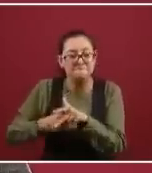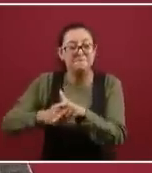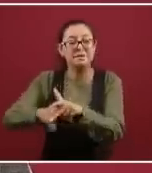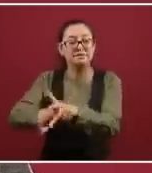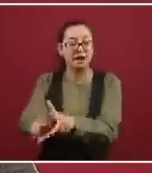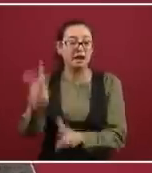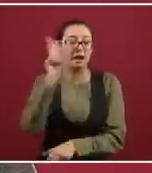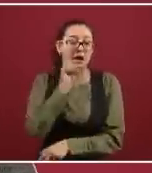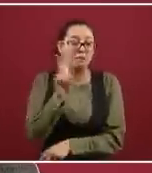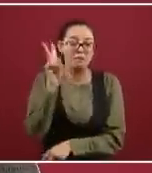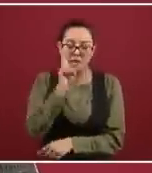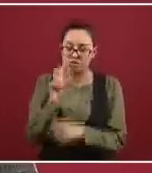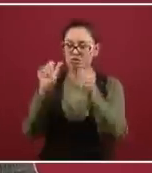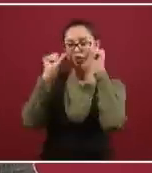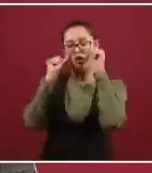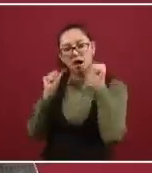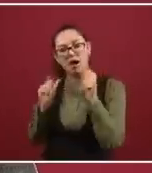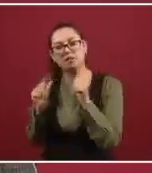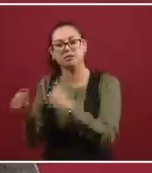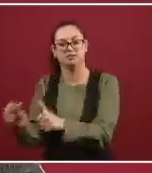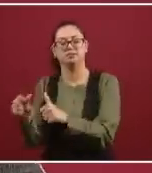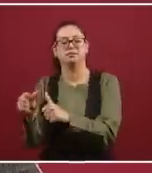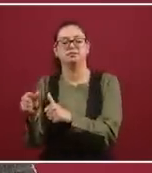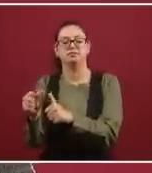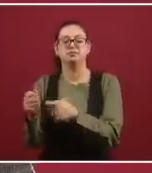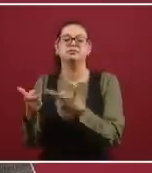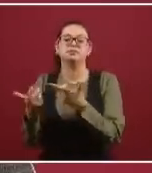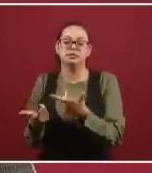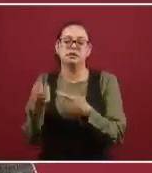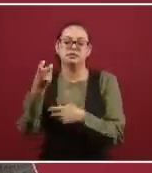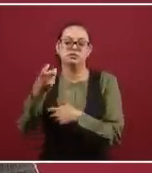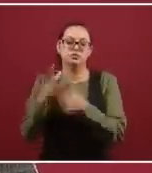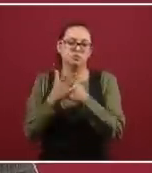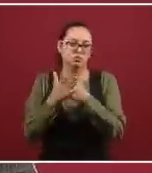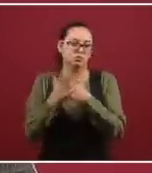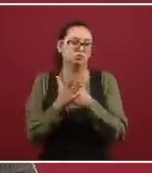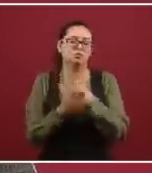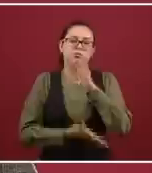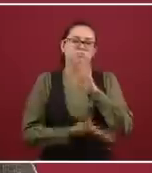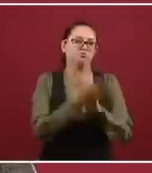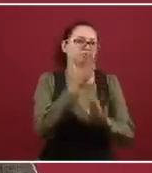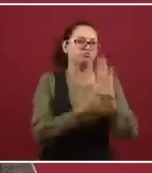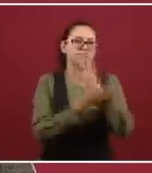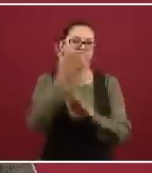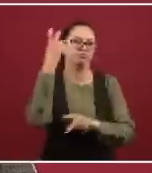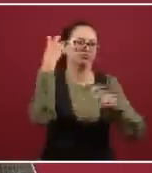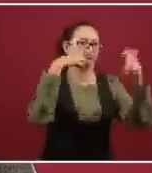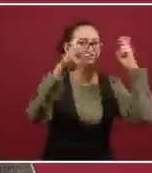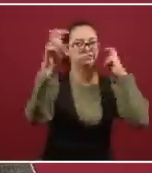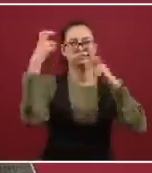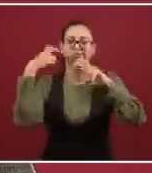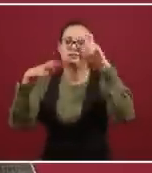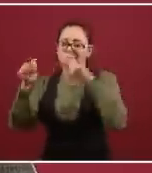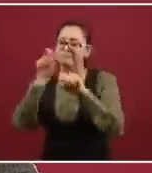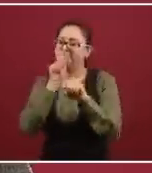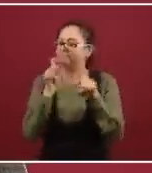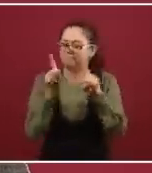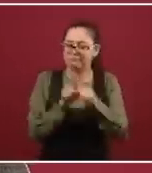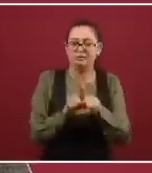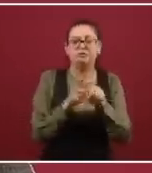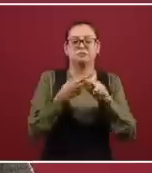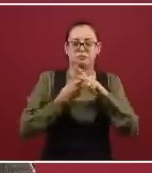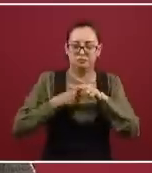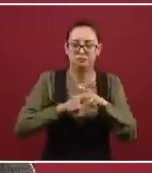ya estamos, y precisamente parte de la gira que vamos a tener es para dar arranque también a